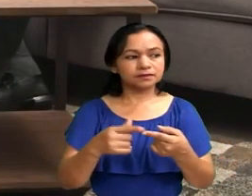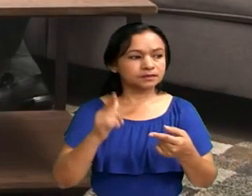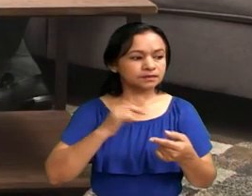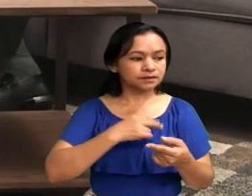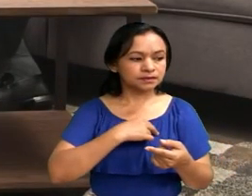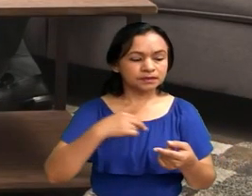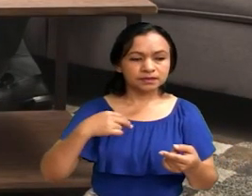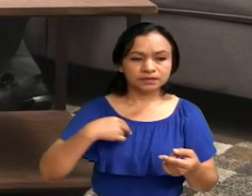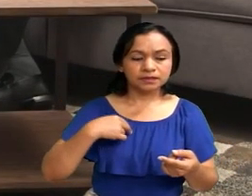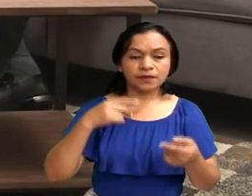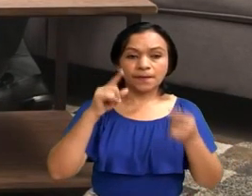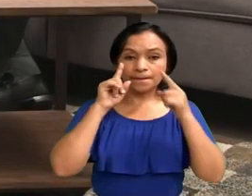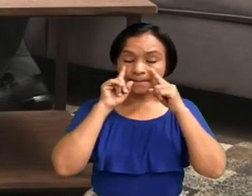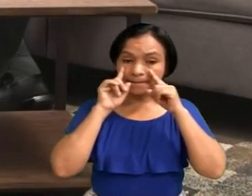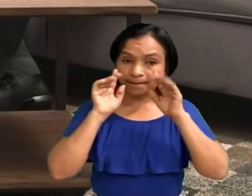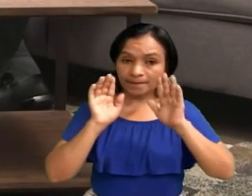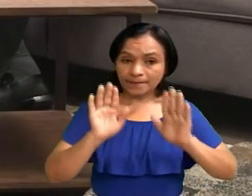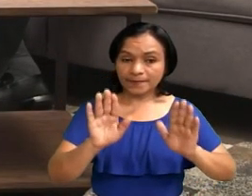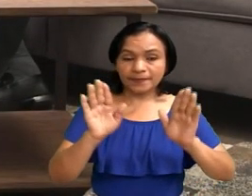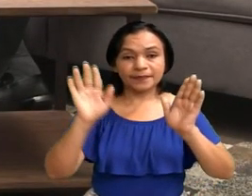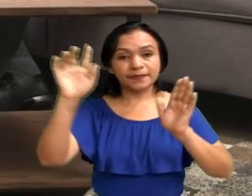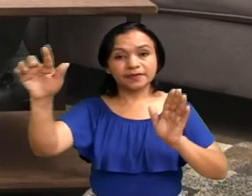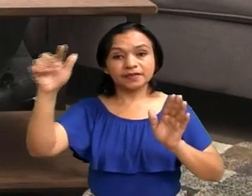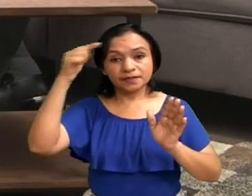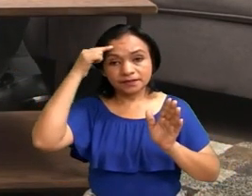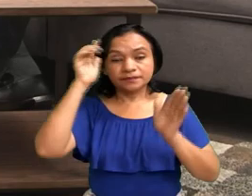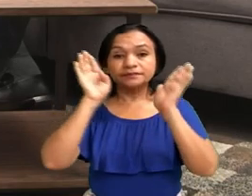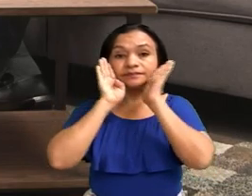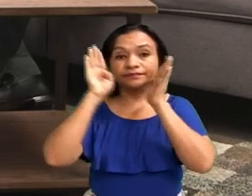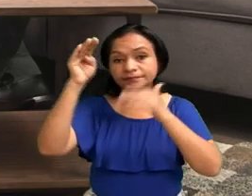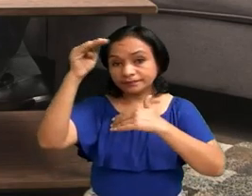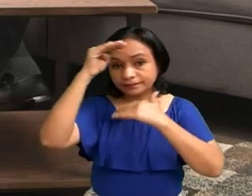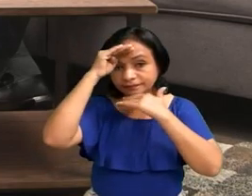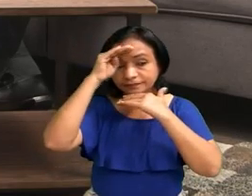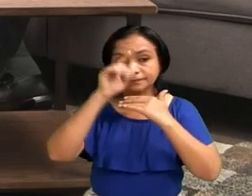generación privada y generación estatal